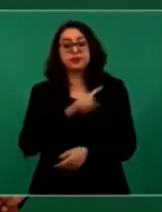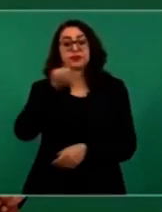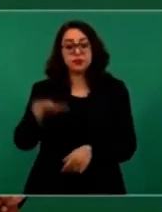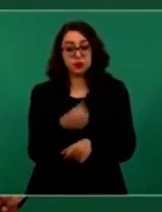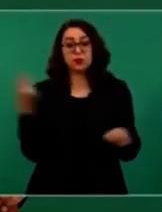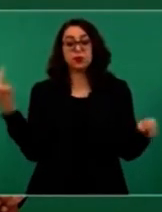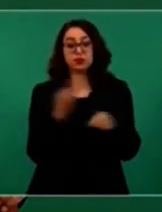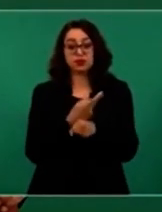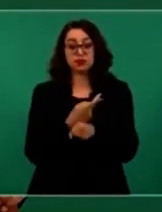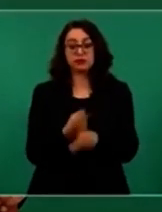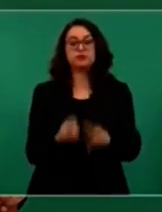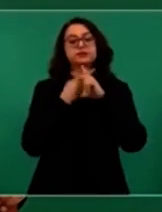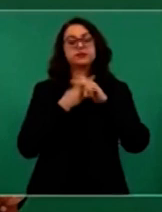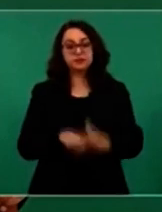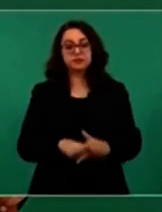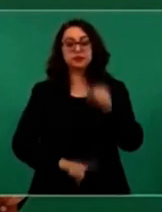y